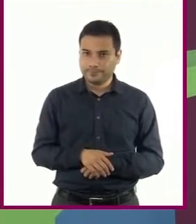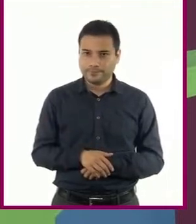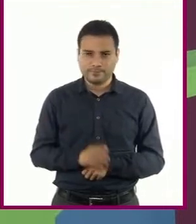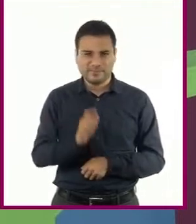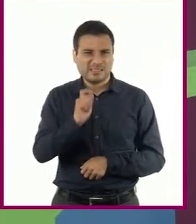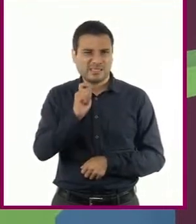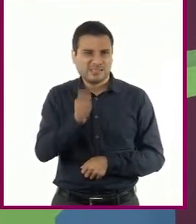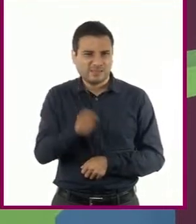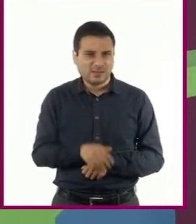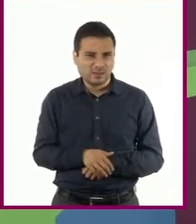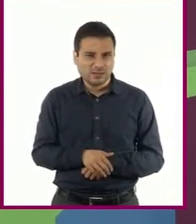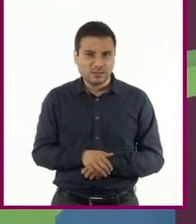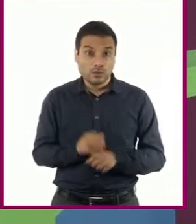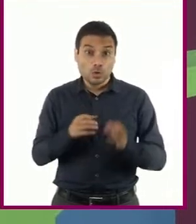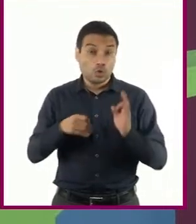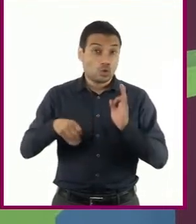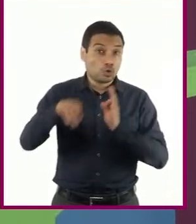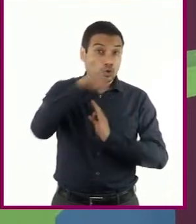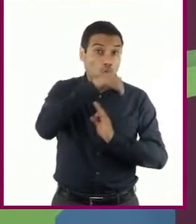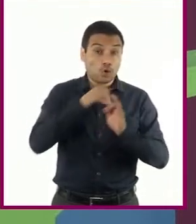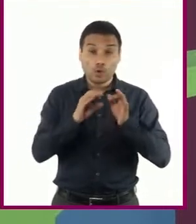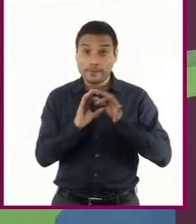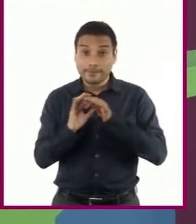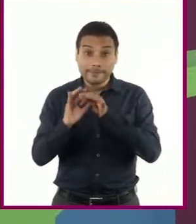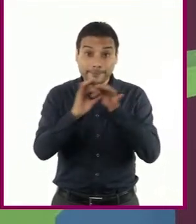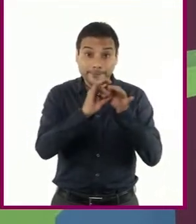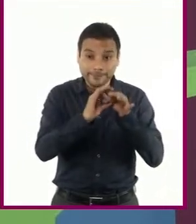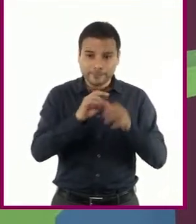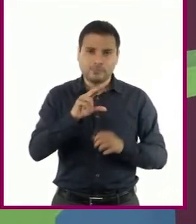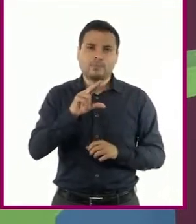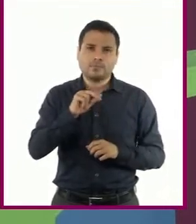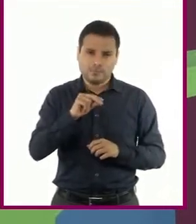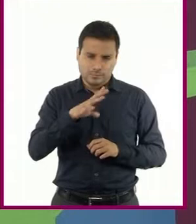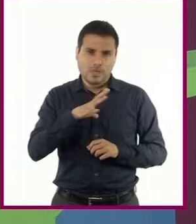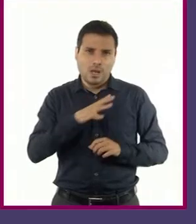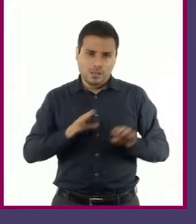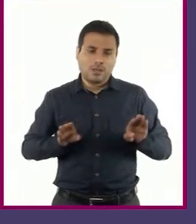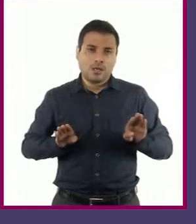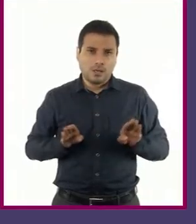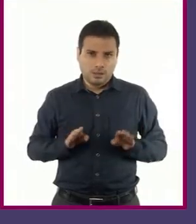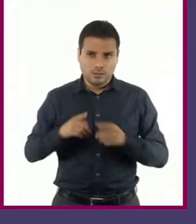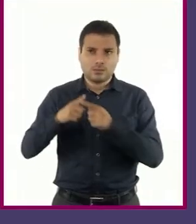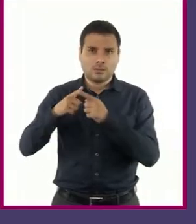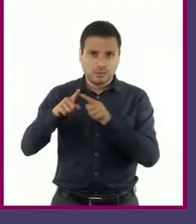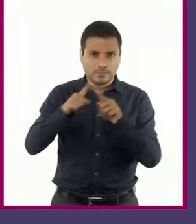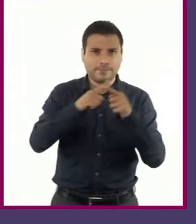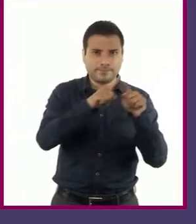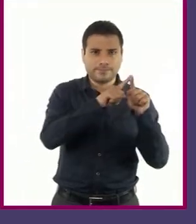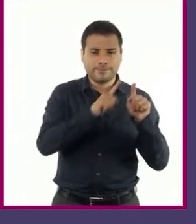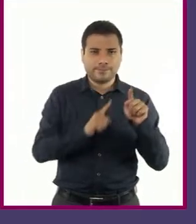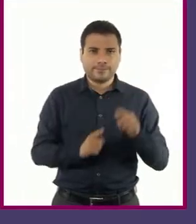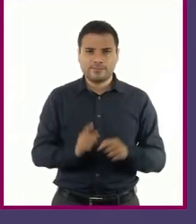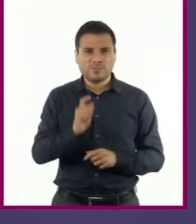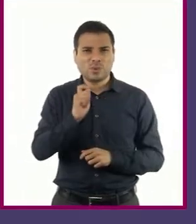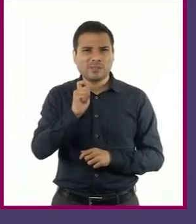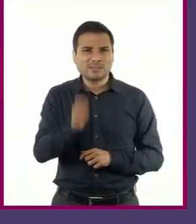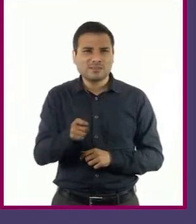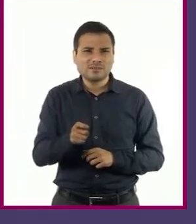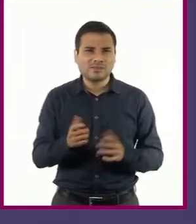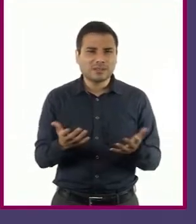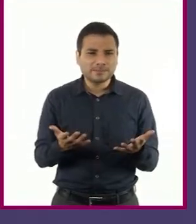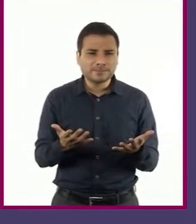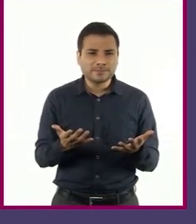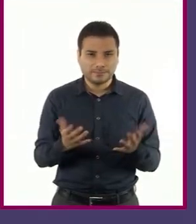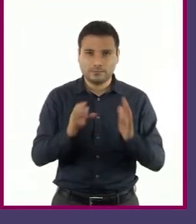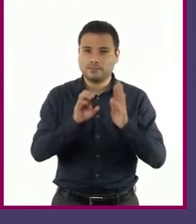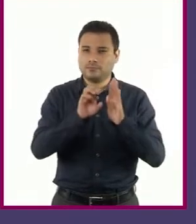igualdad uniformadora que pretenda invalidar la diversidad de las sociedades modernas. Lo único que excluye específicamente